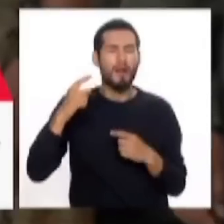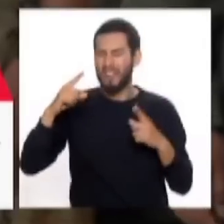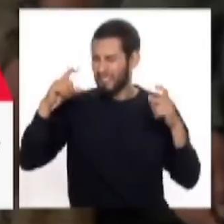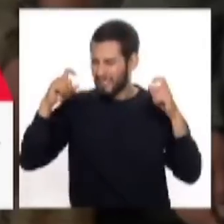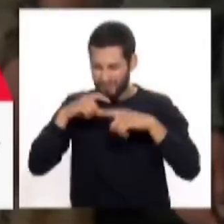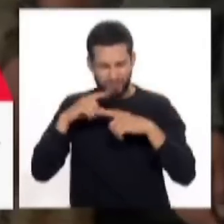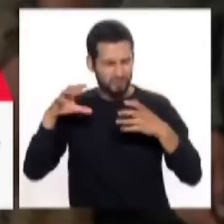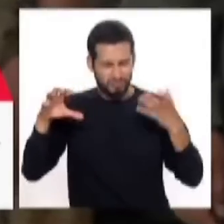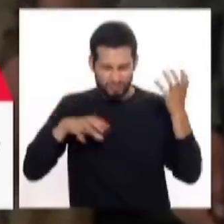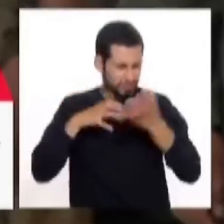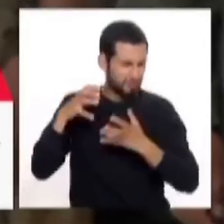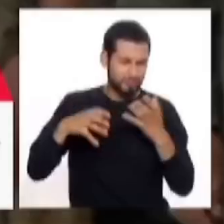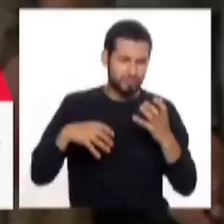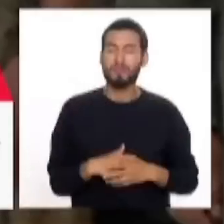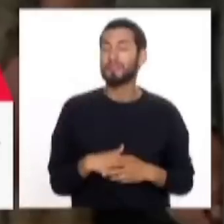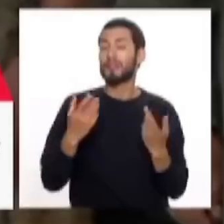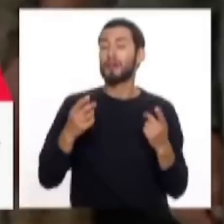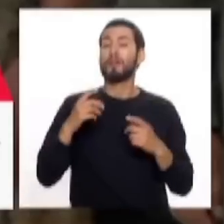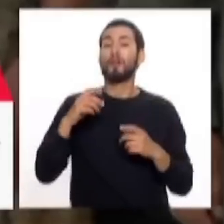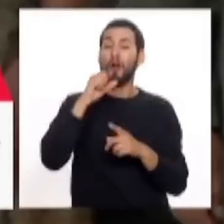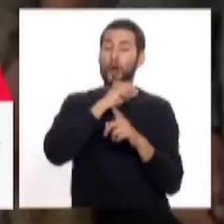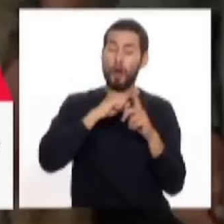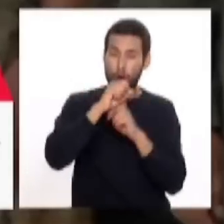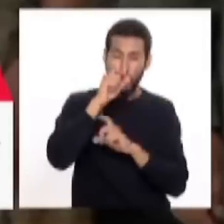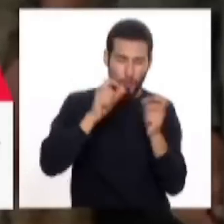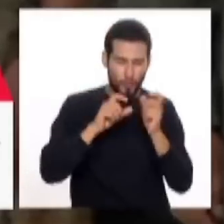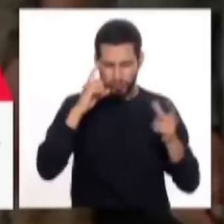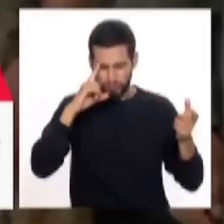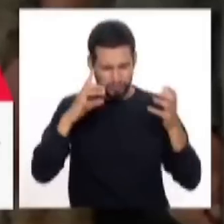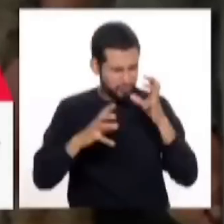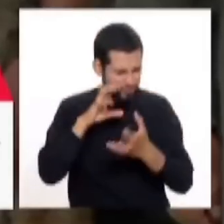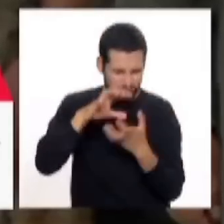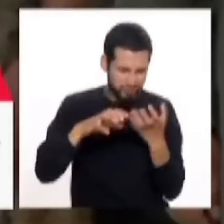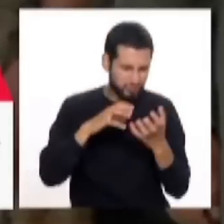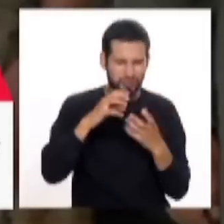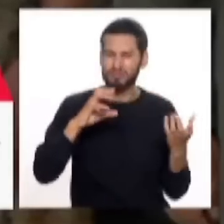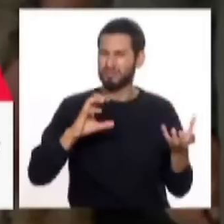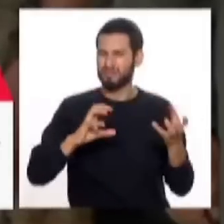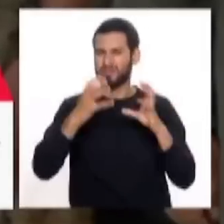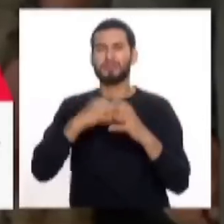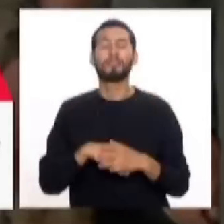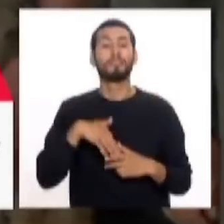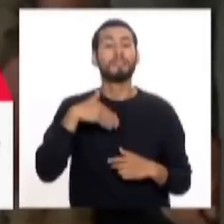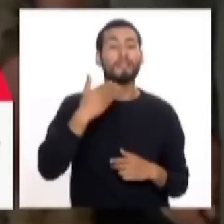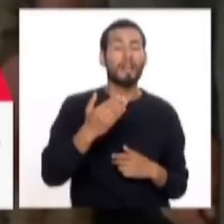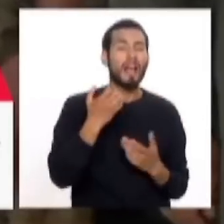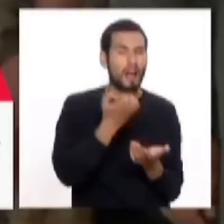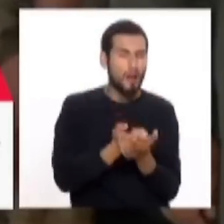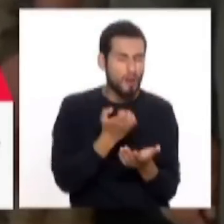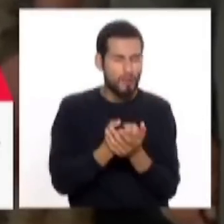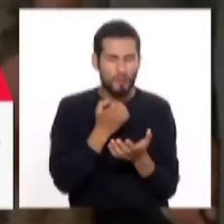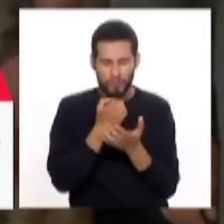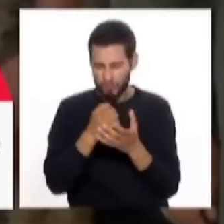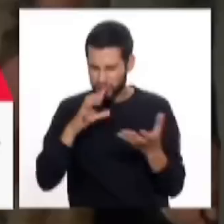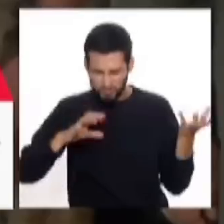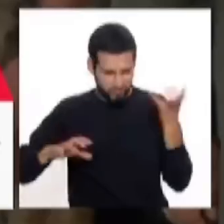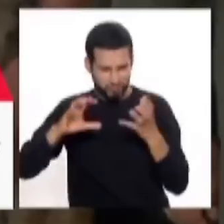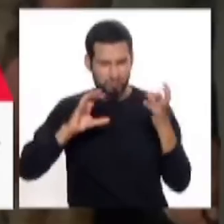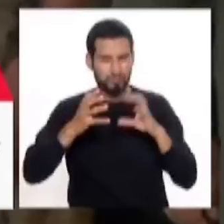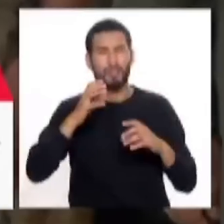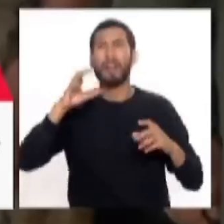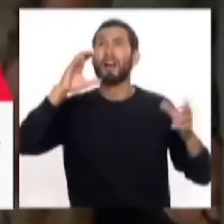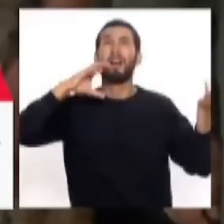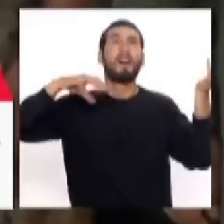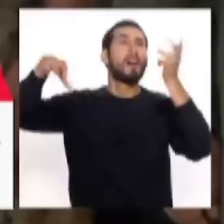crisis climática, una crisis económica, todo ello en medio de un escenario